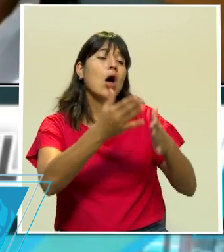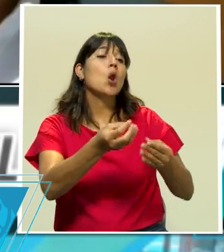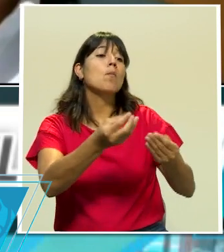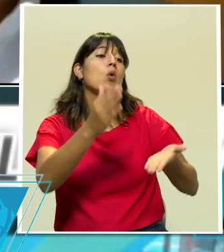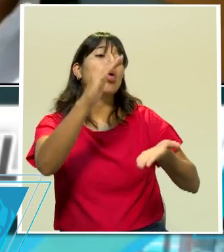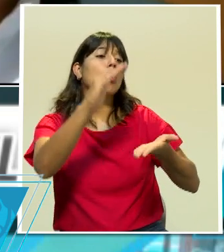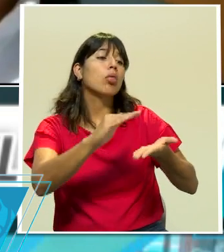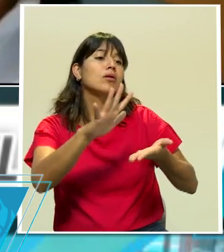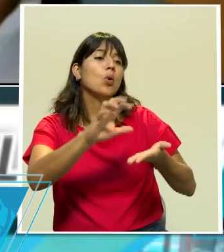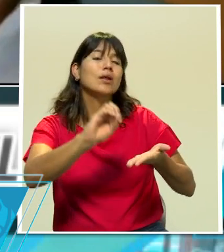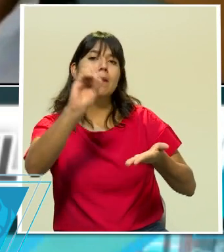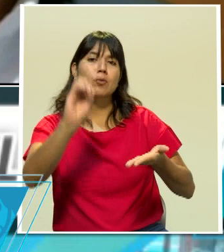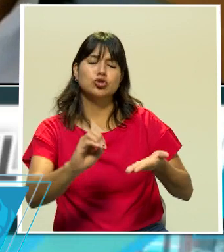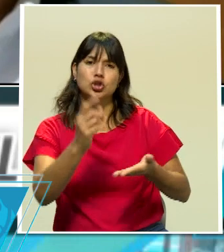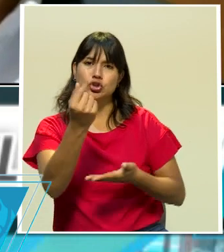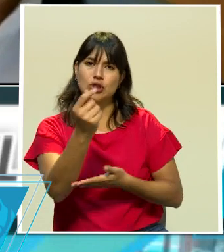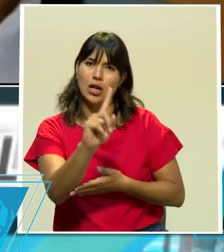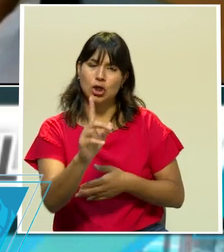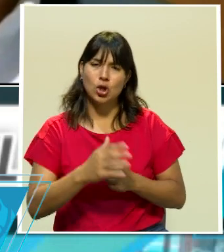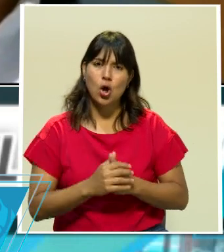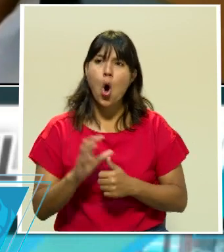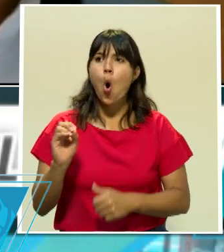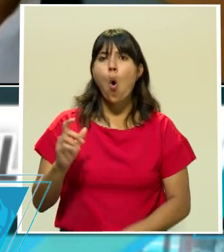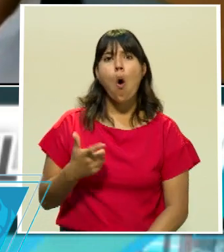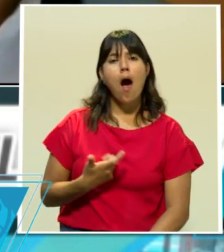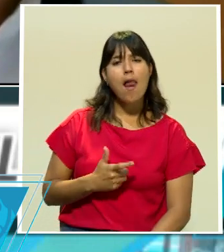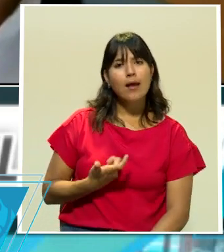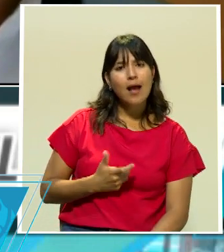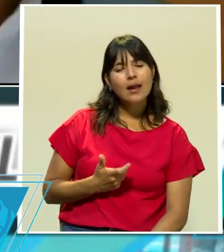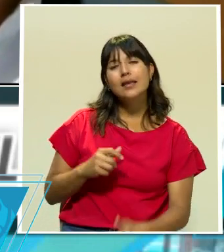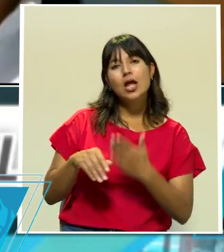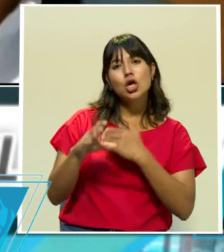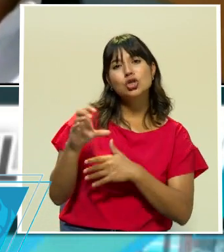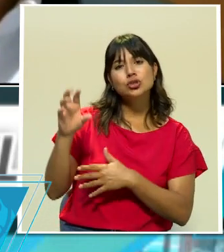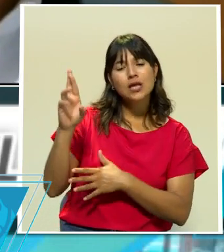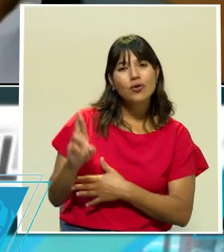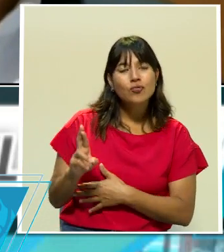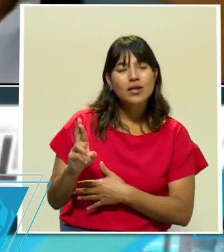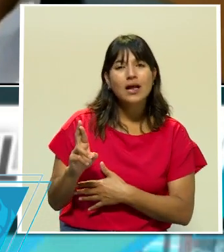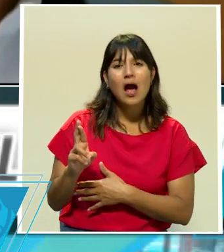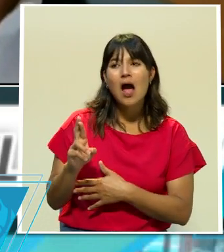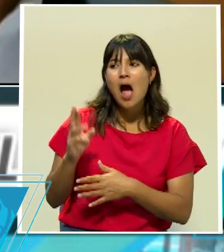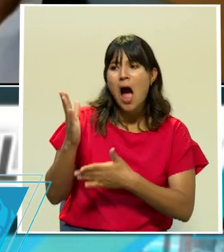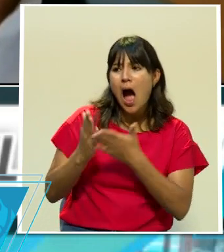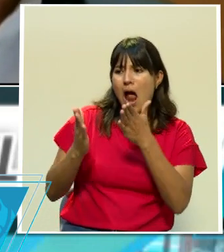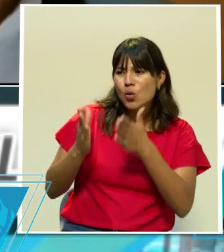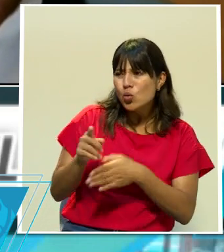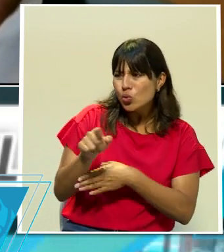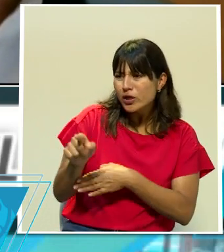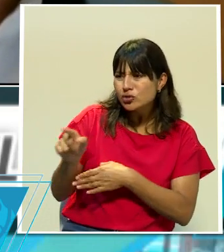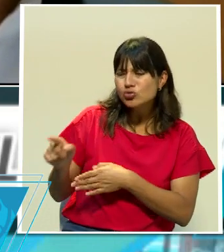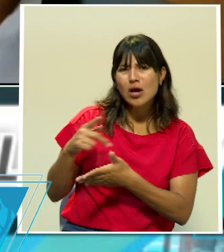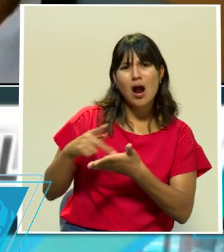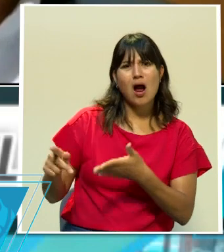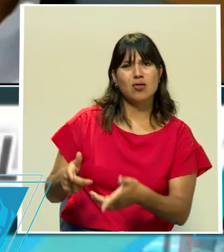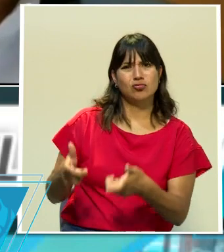en un 50%. O los alcaldes y alcaldesas en todo el país, que algunos de ellos ganan más que el presidente de la República. Ustedes recuerdan, hasta